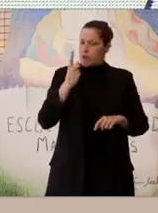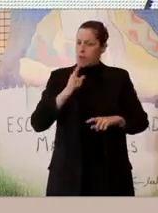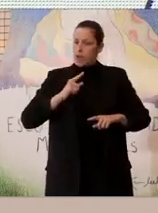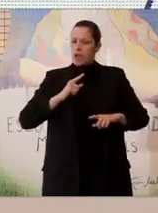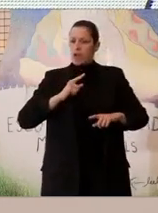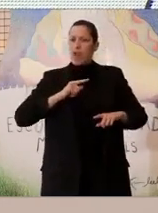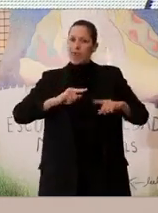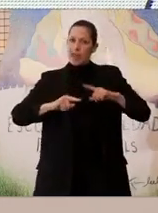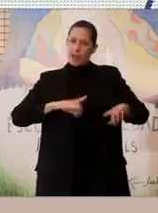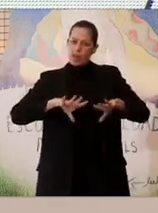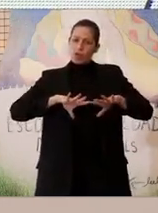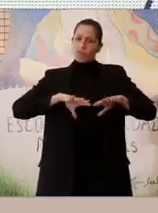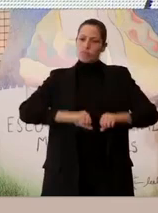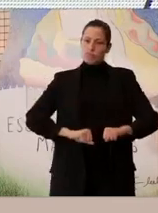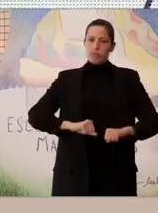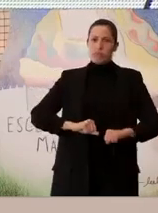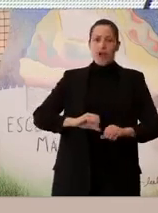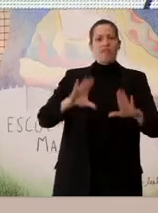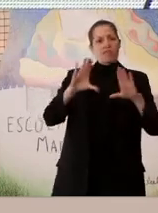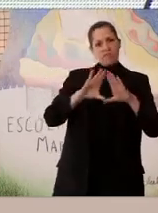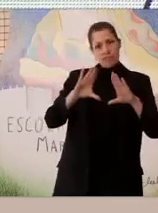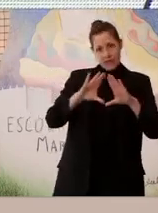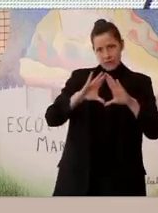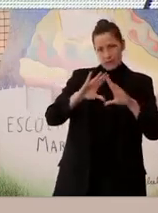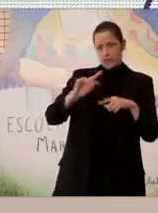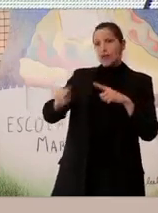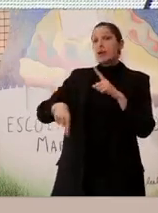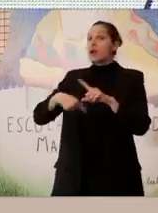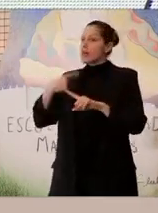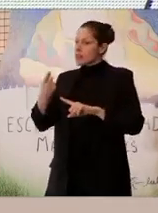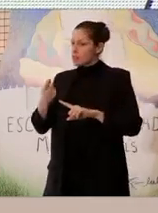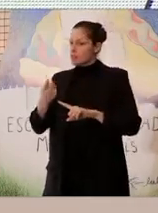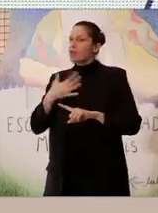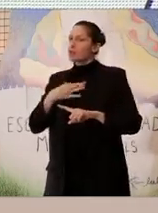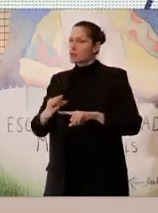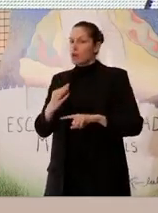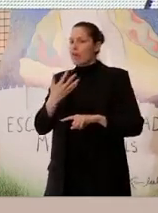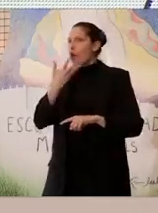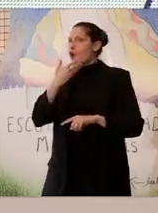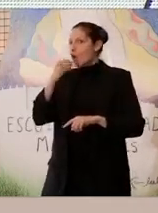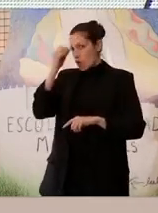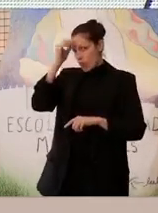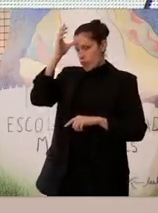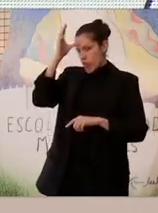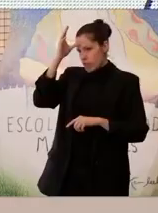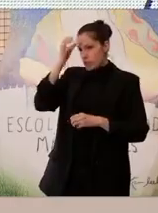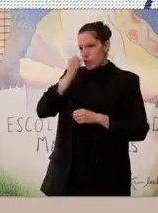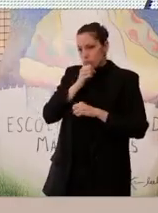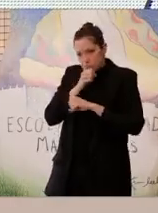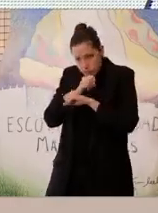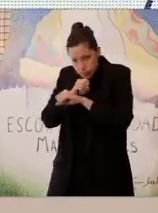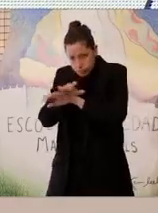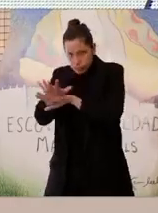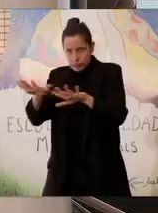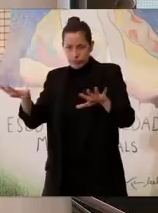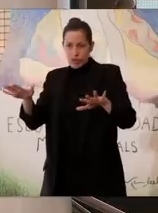feministas, que tengamos la posibilidad de transmitir ese conocimiento y esa perspectiva a toda la red de fiscales, a todos los fiscales en mi